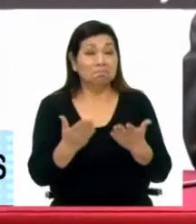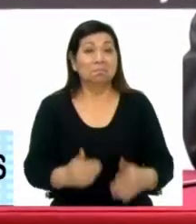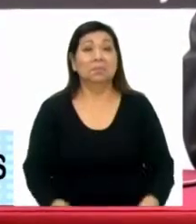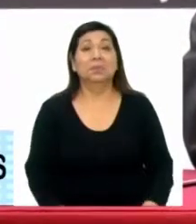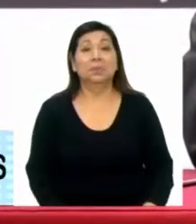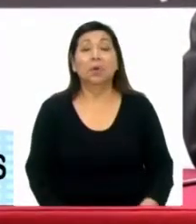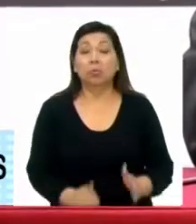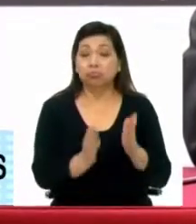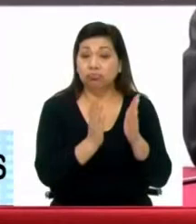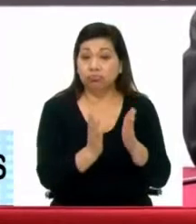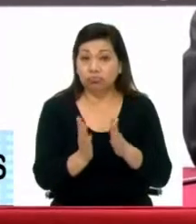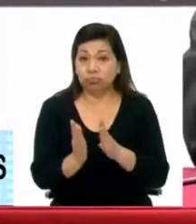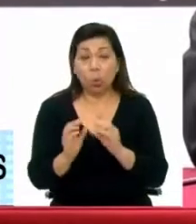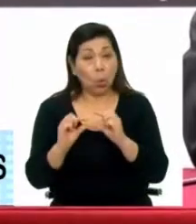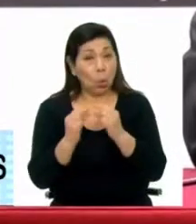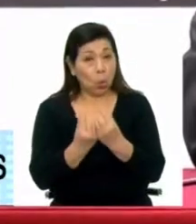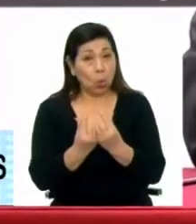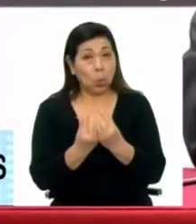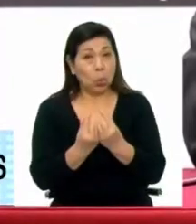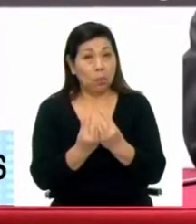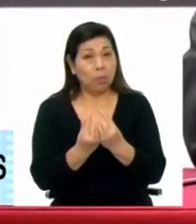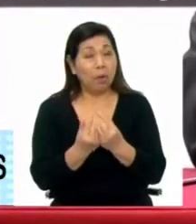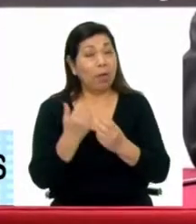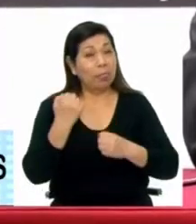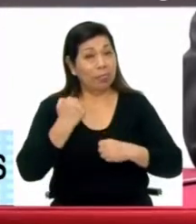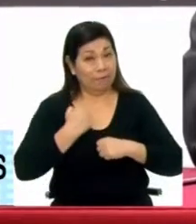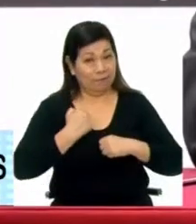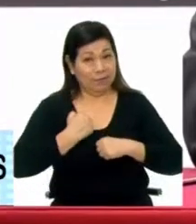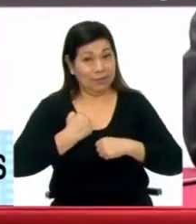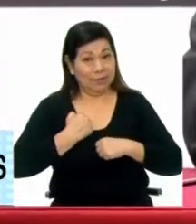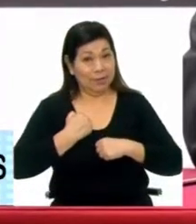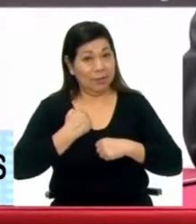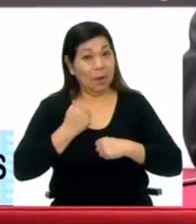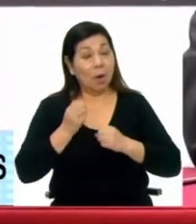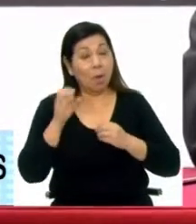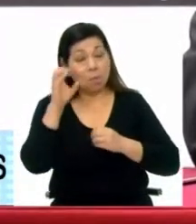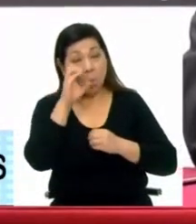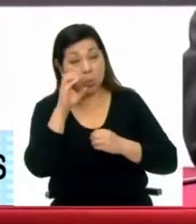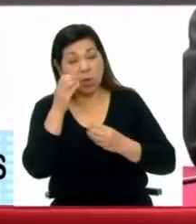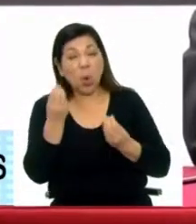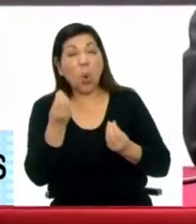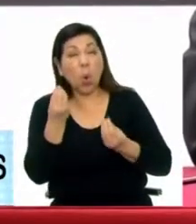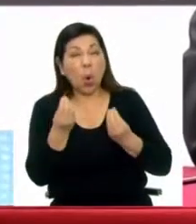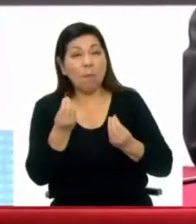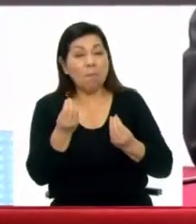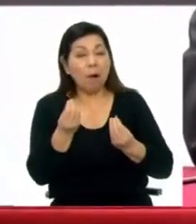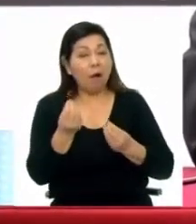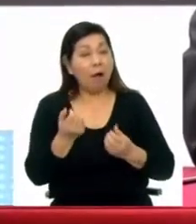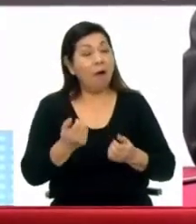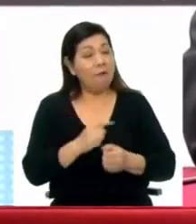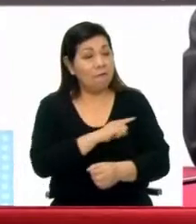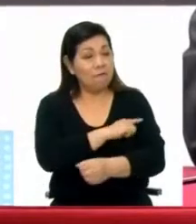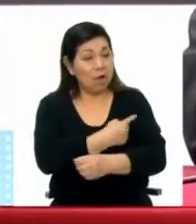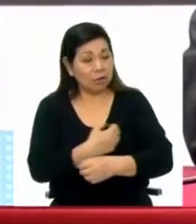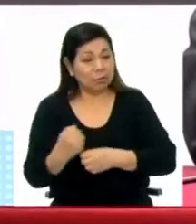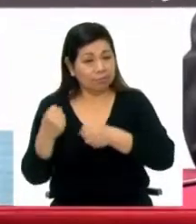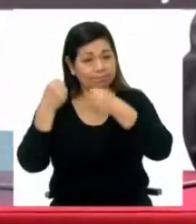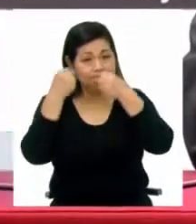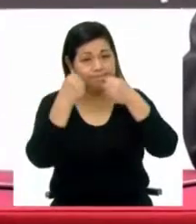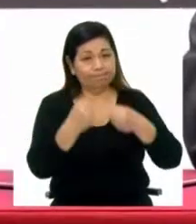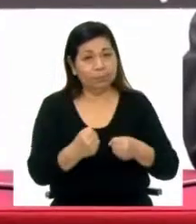ha sido coordinada entre los sectores de defensa y del interior, buscando mecanismos que puedan fortalecer